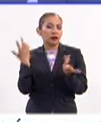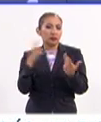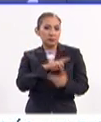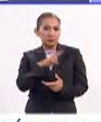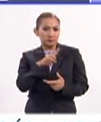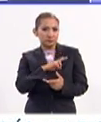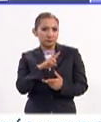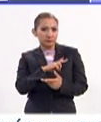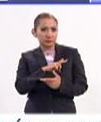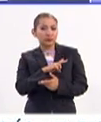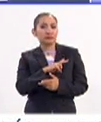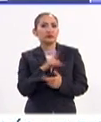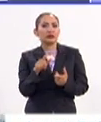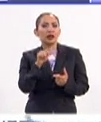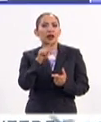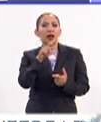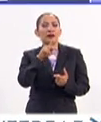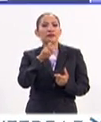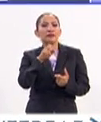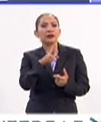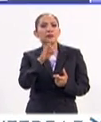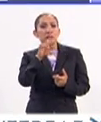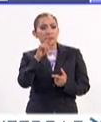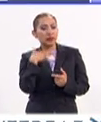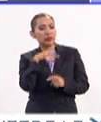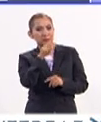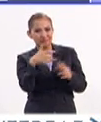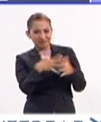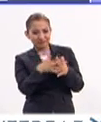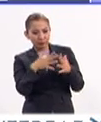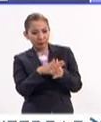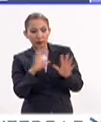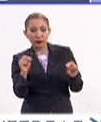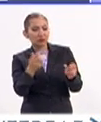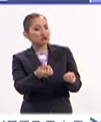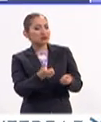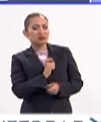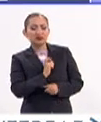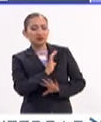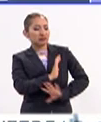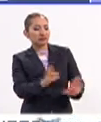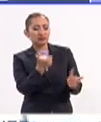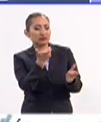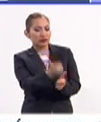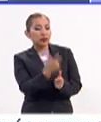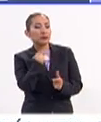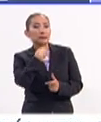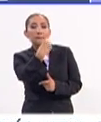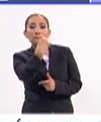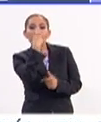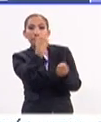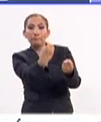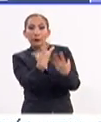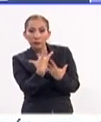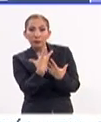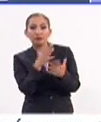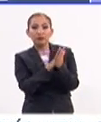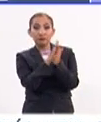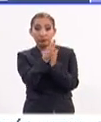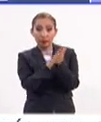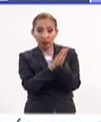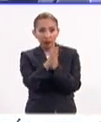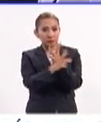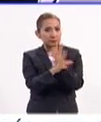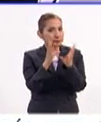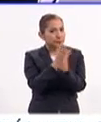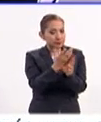Martin Heidegger y Alfred Weber pidieron después de la guerra que no les mandaran dinero, que les mandaran comida y chocolates y